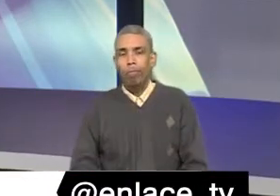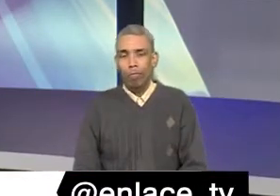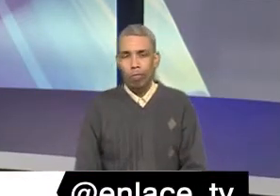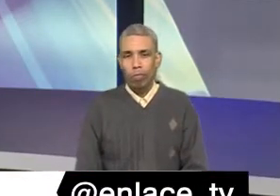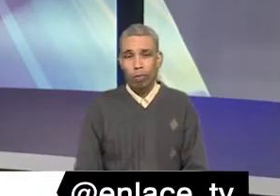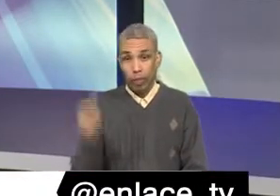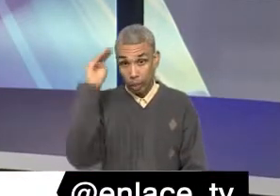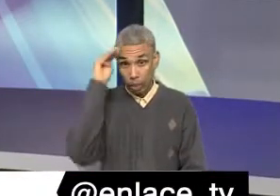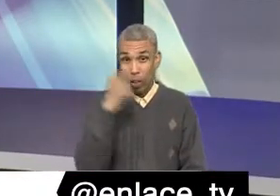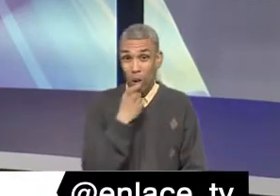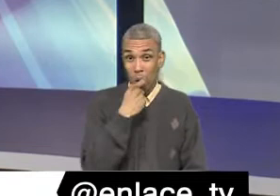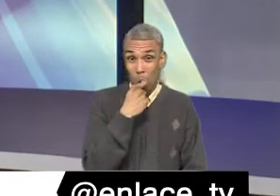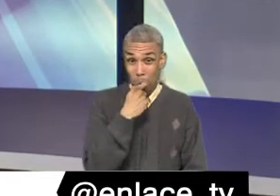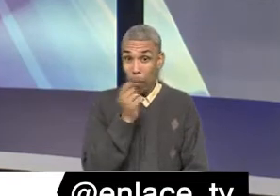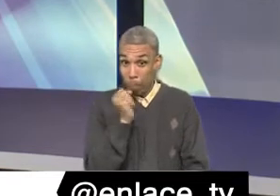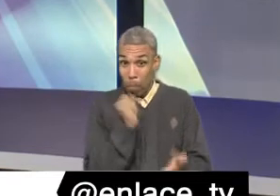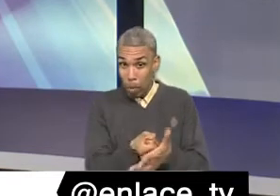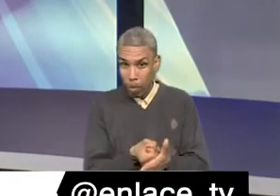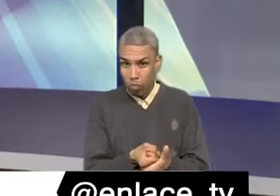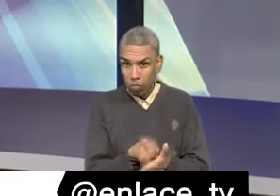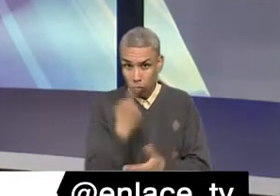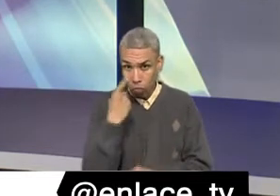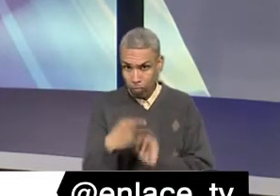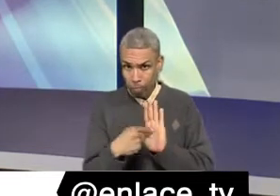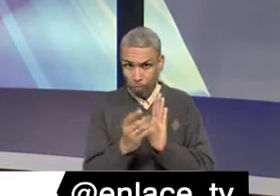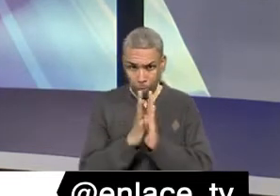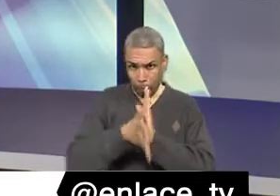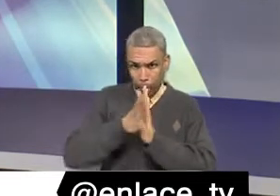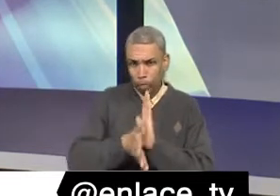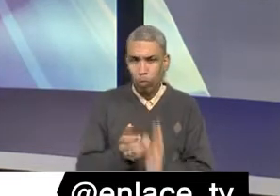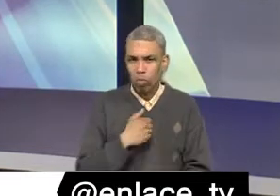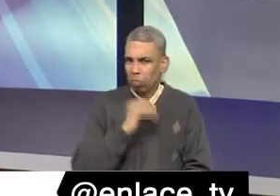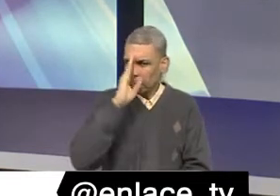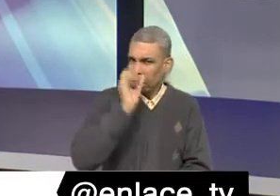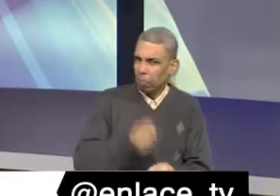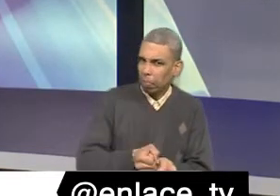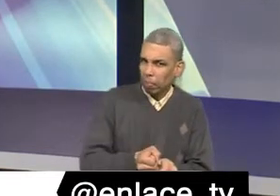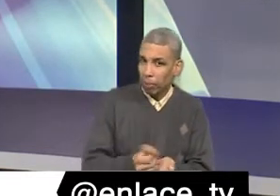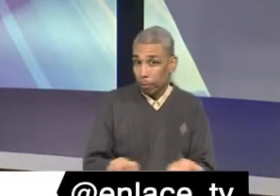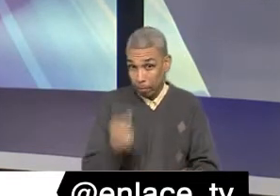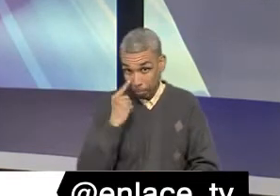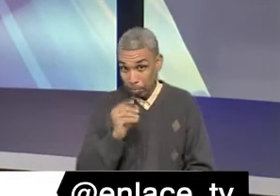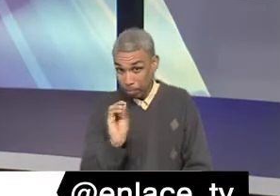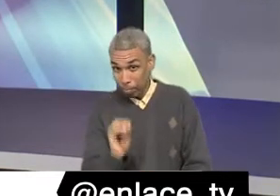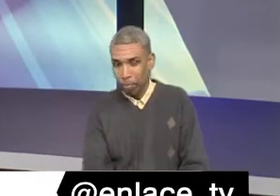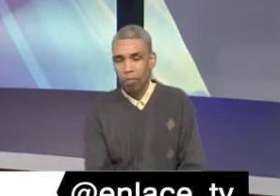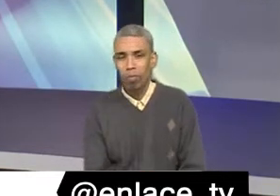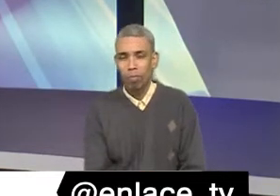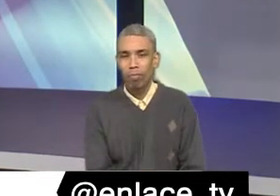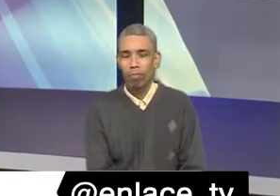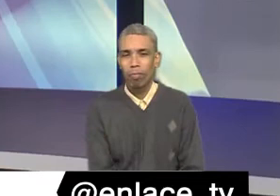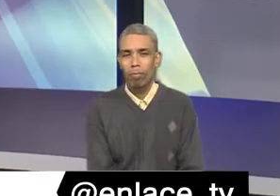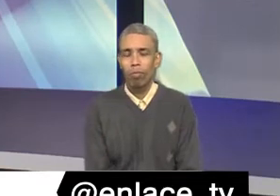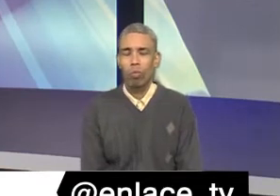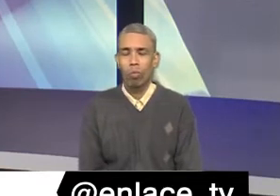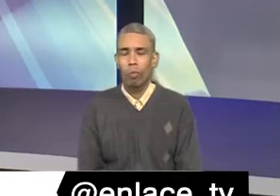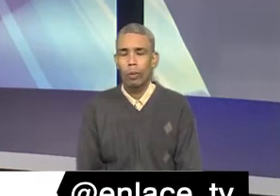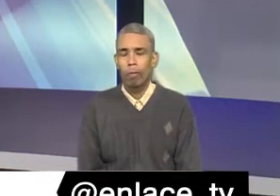Transporte habló acerca de este accidente registrado el pasado sábado e hizo algunas recomendaciones a quienes se movilizan por ese